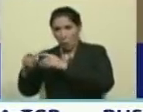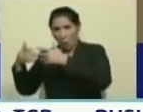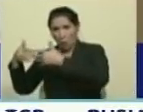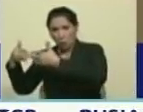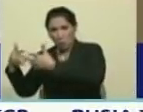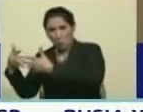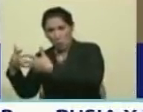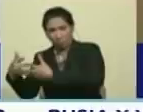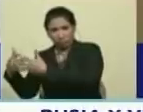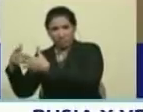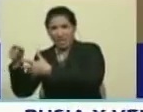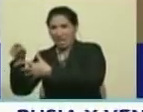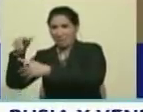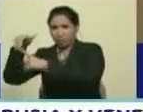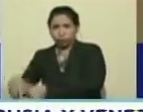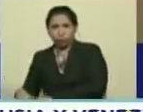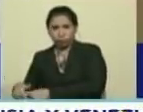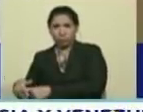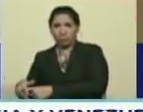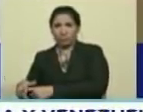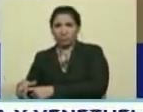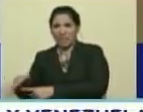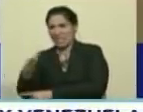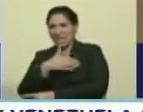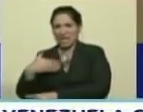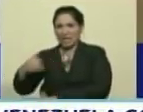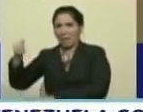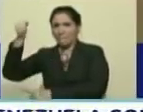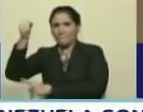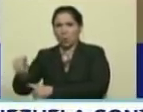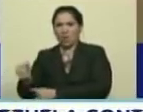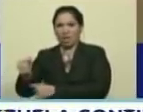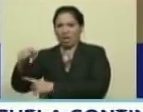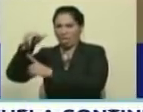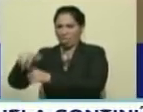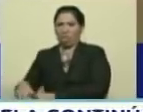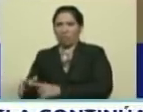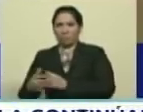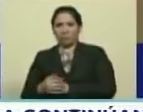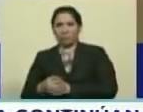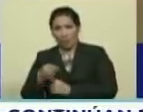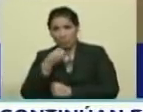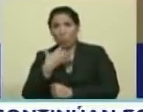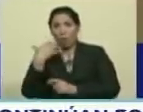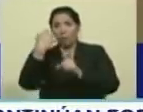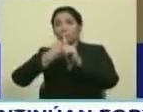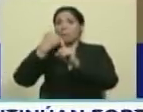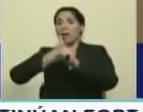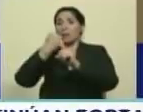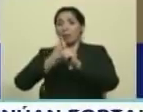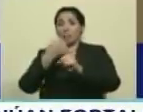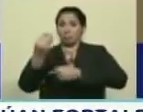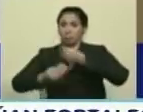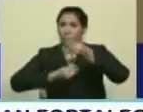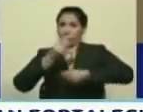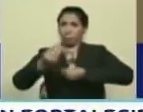ALCA, que pretendió imponerse. A buena batalla que se ha dado,